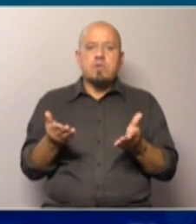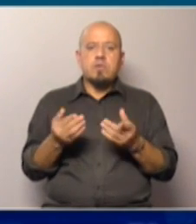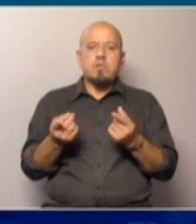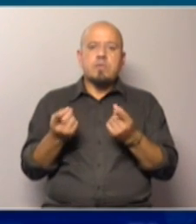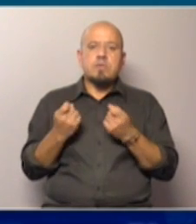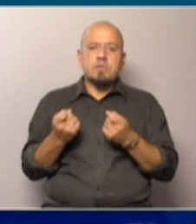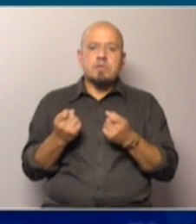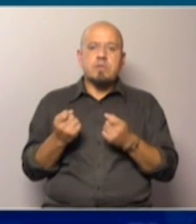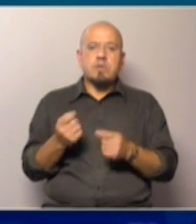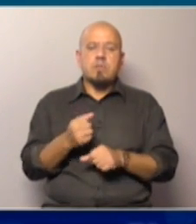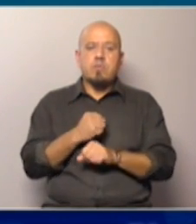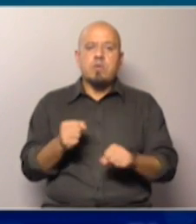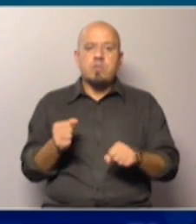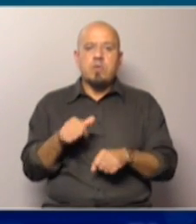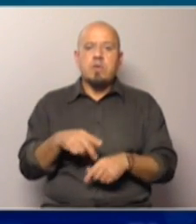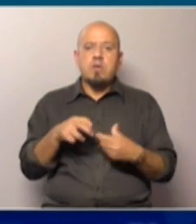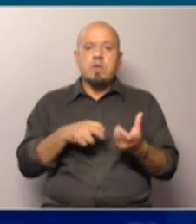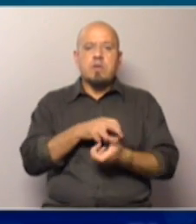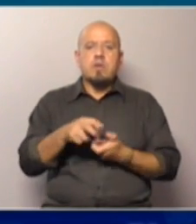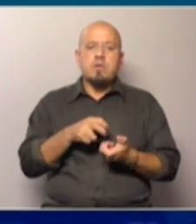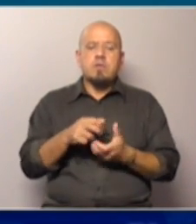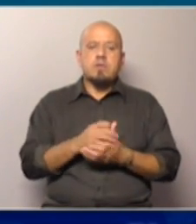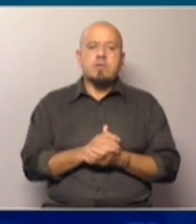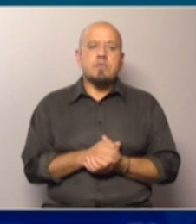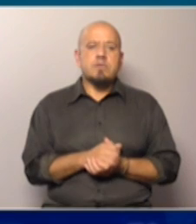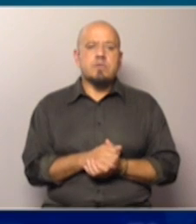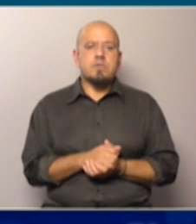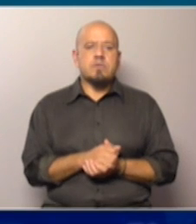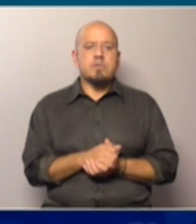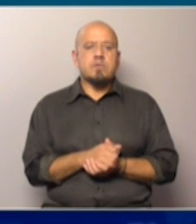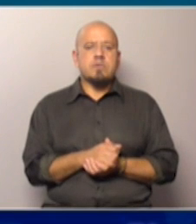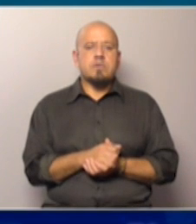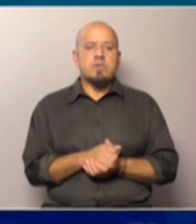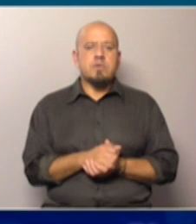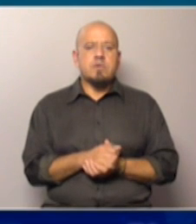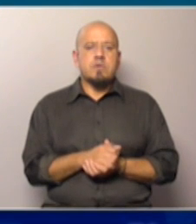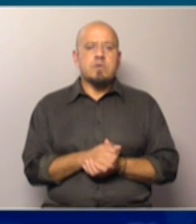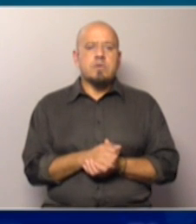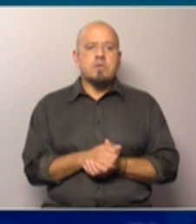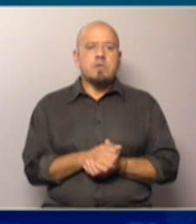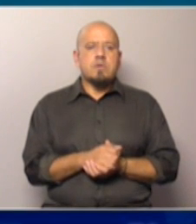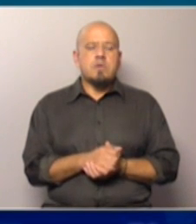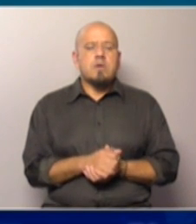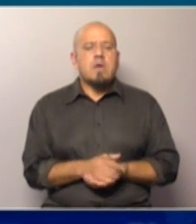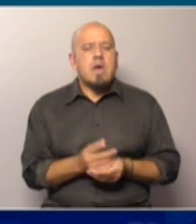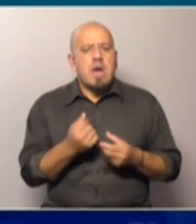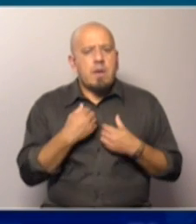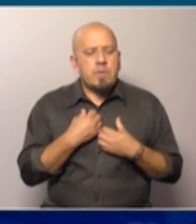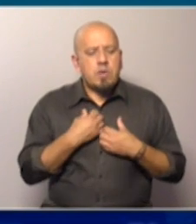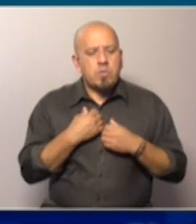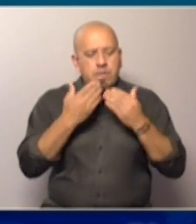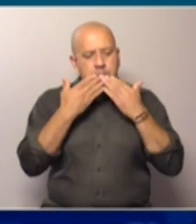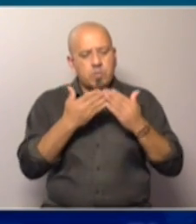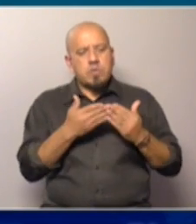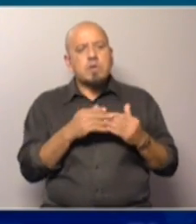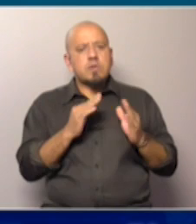necesario para que podamos salir de esta crisis en la que nos encontramos, ¿verdad? Wilder, a mí me surge una pregunta respecto a,